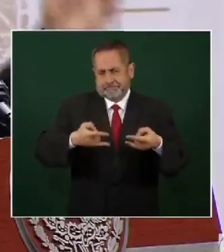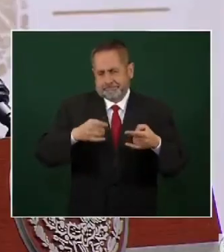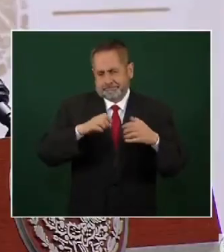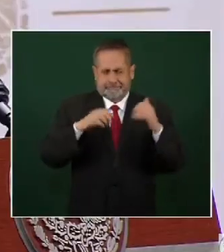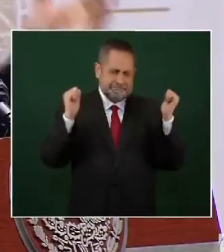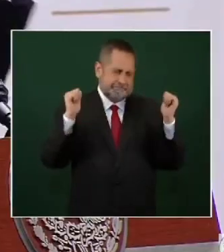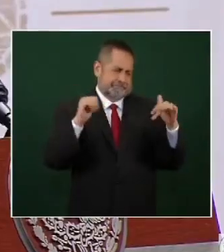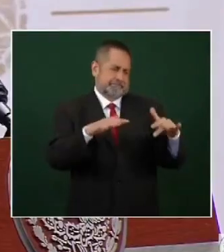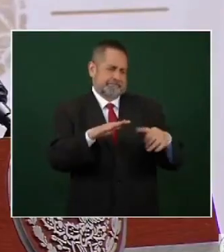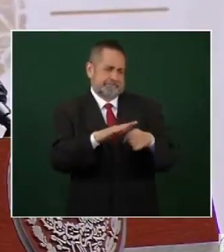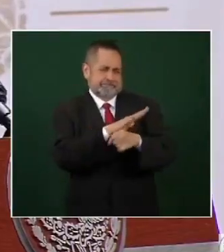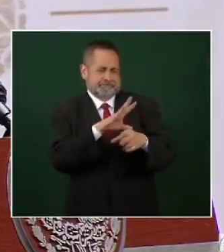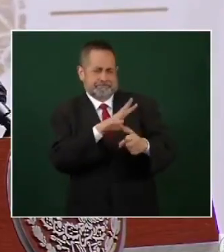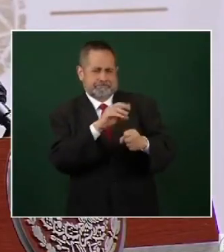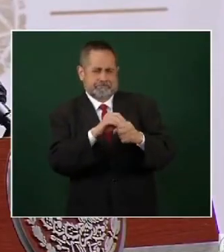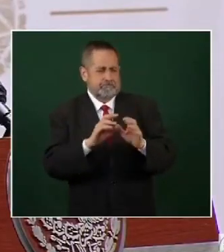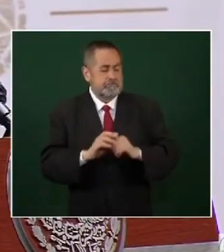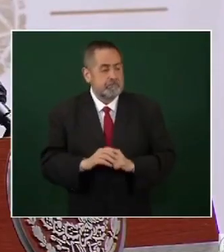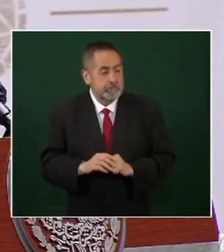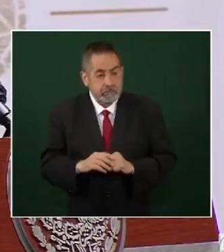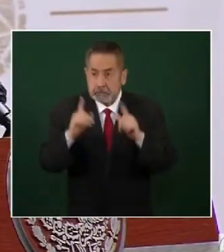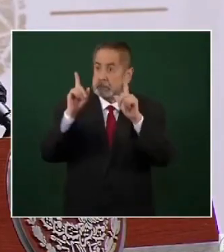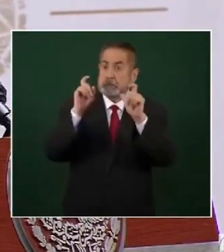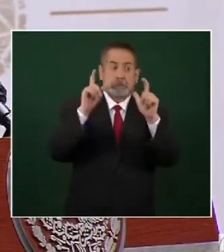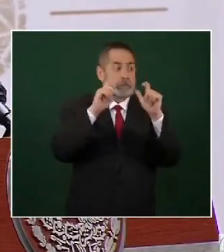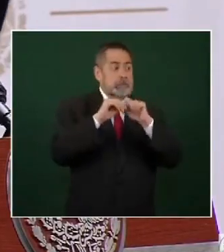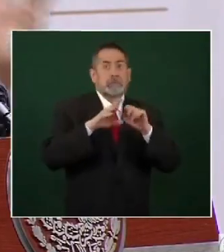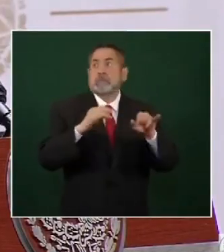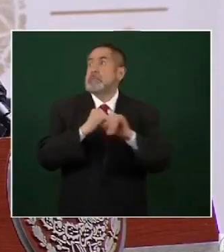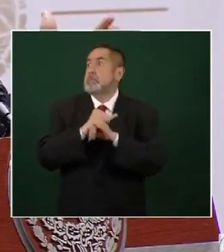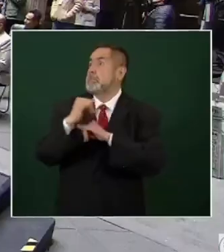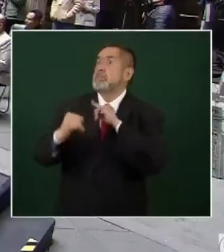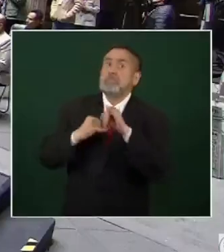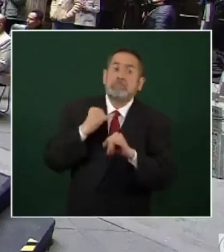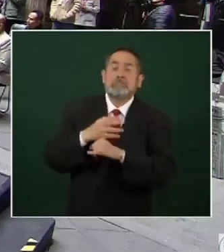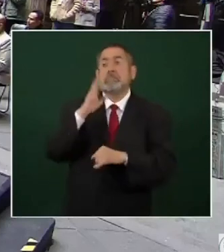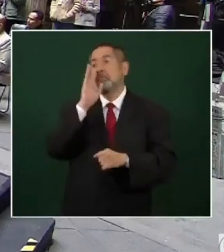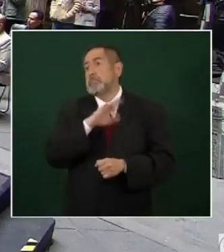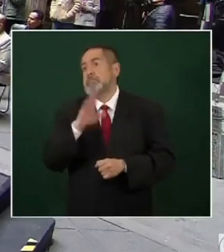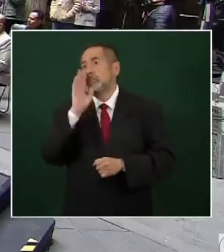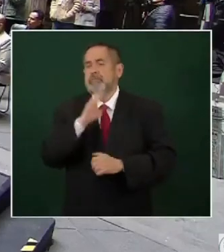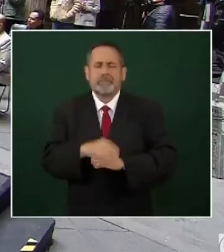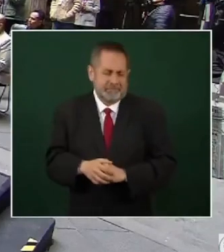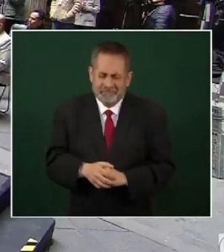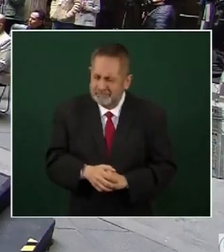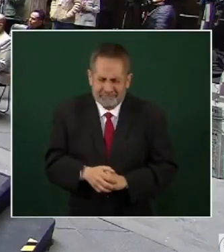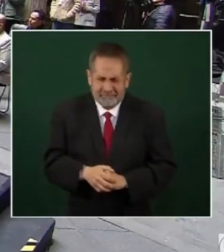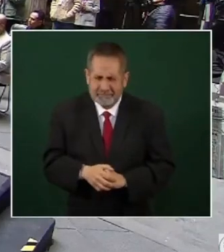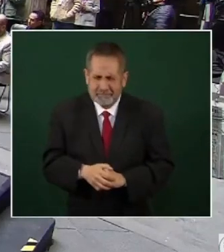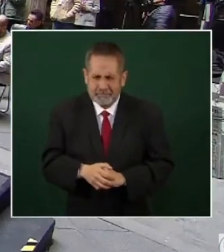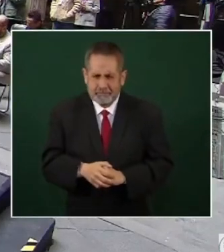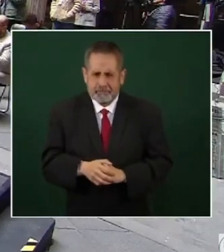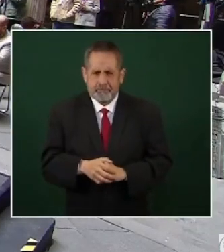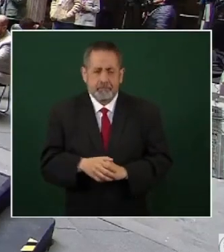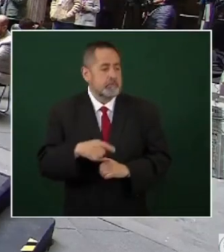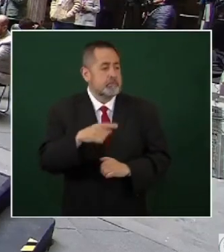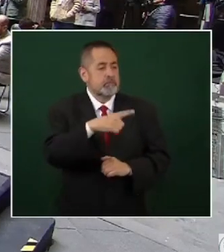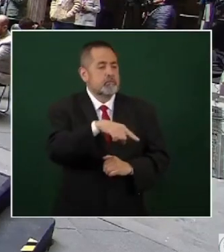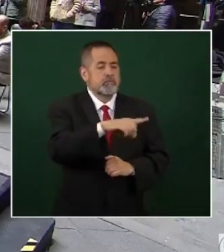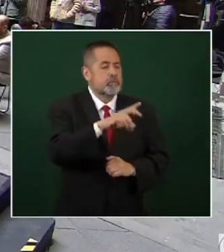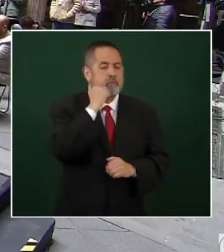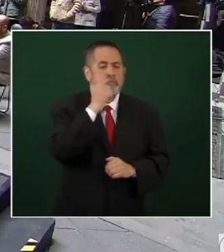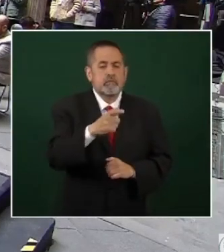pues es nota internacional. Ah, pero no queremos ir a